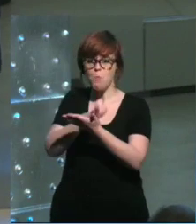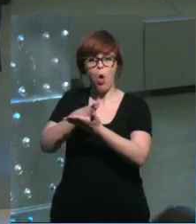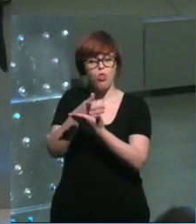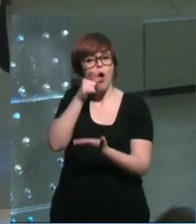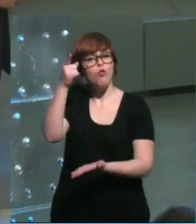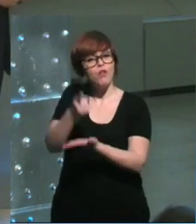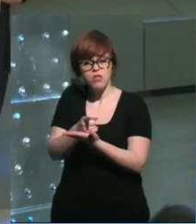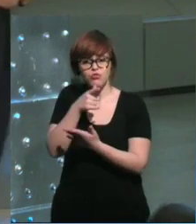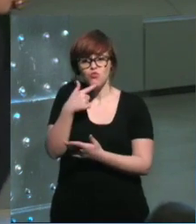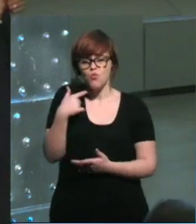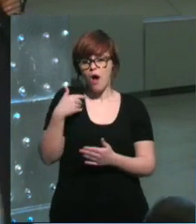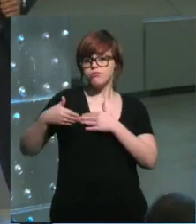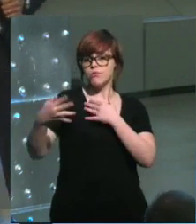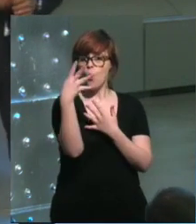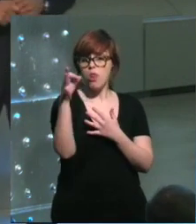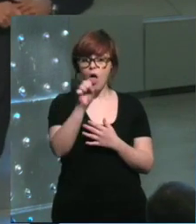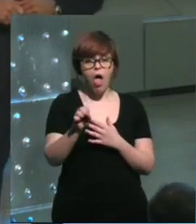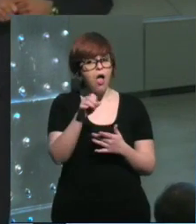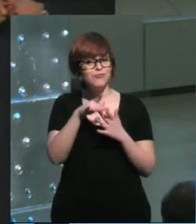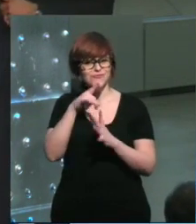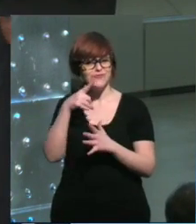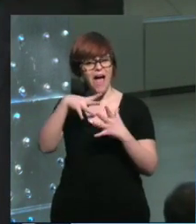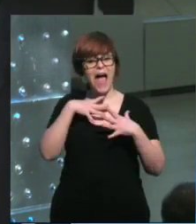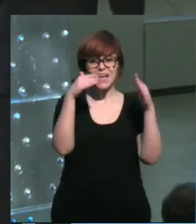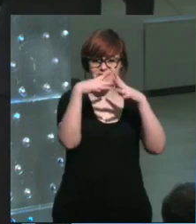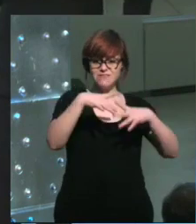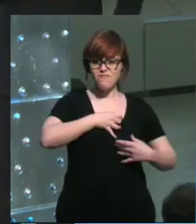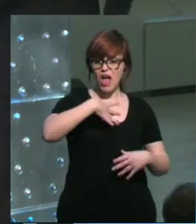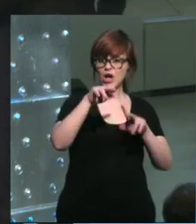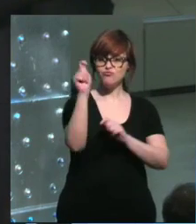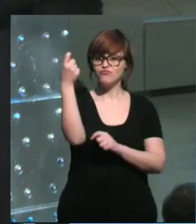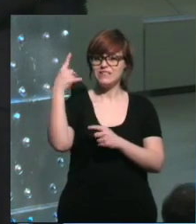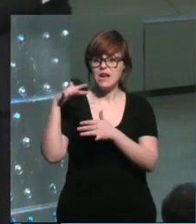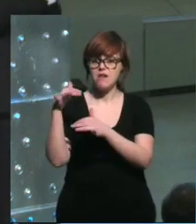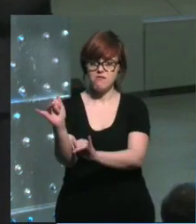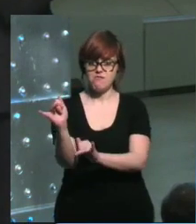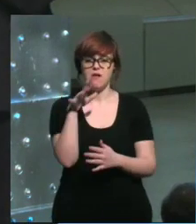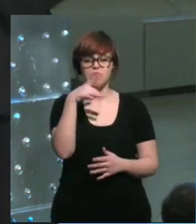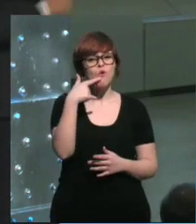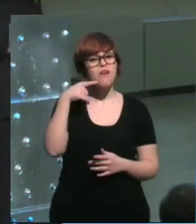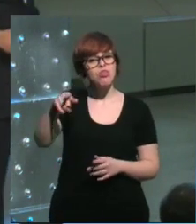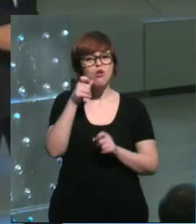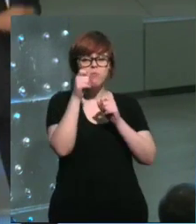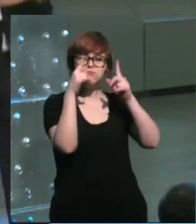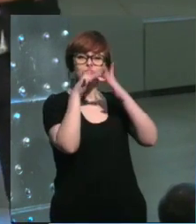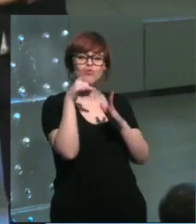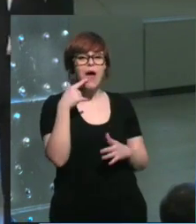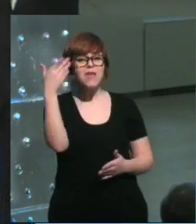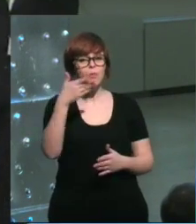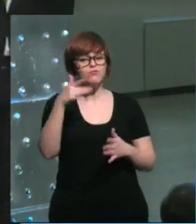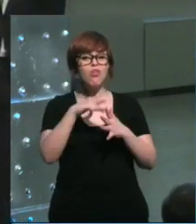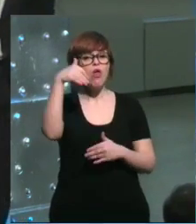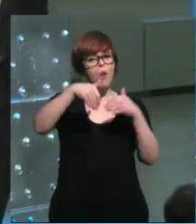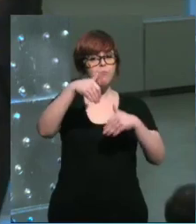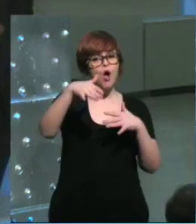Casa Blanca en los próximos 40 años. Por una sencilla razón. Y es que no se dieron cuenta de la importancia del voto hispano. El verdadero ganador en